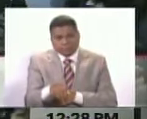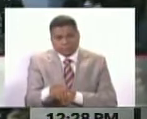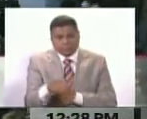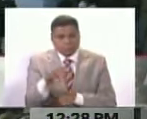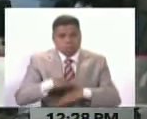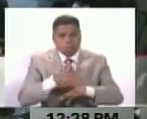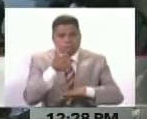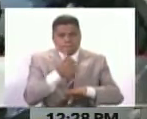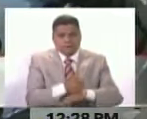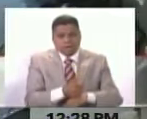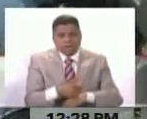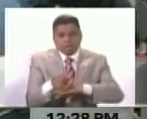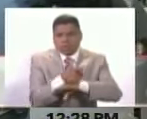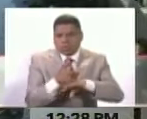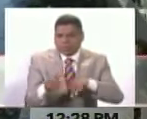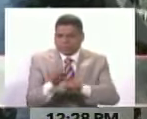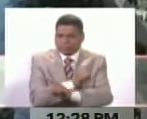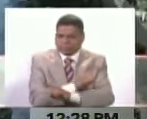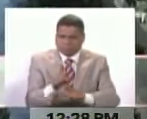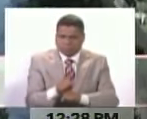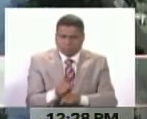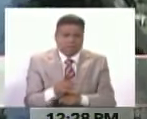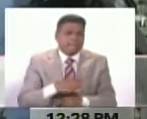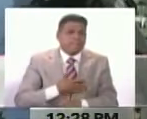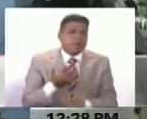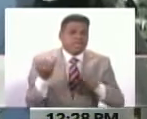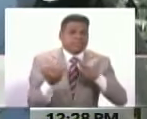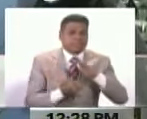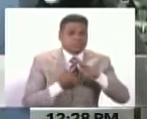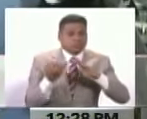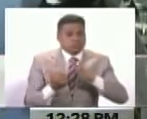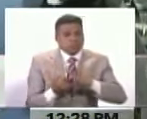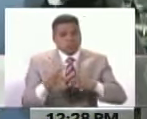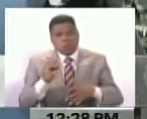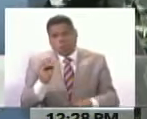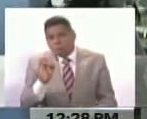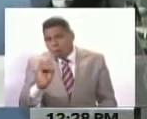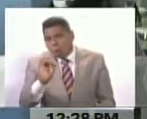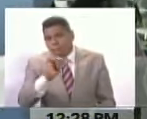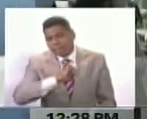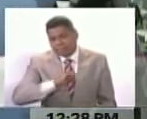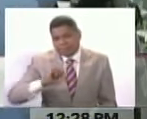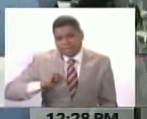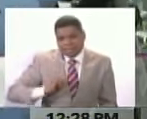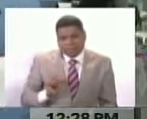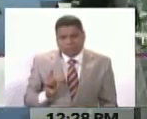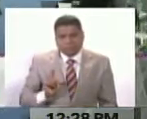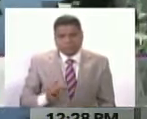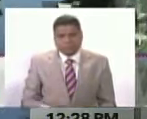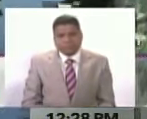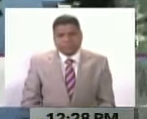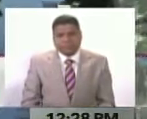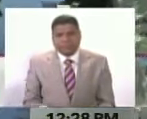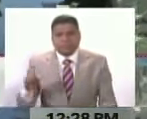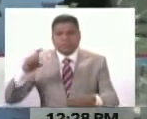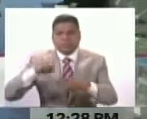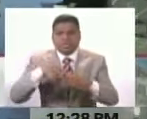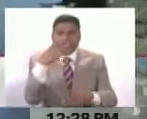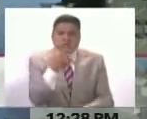cualquier constructo institucional, sea este estatal o privado, incluyendo la sociedad